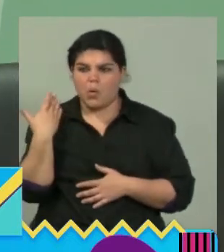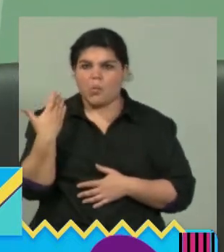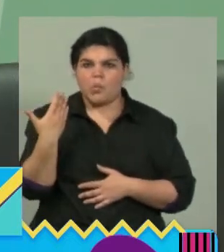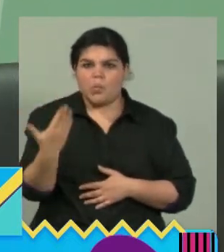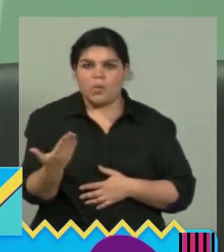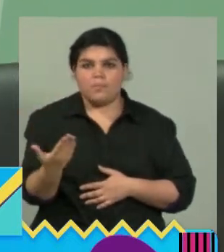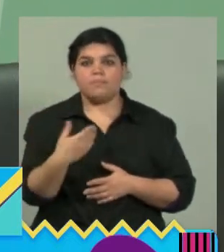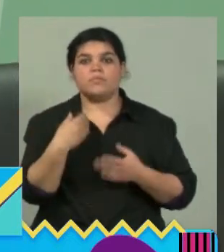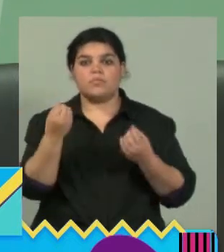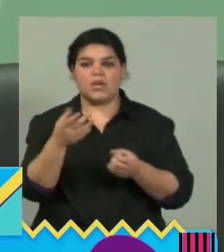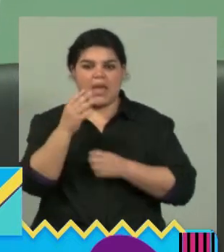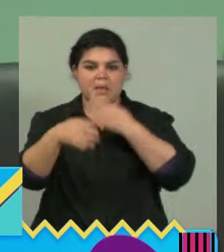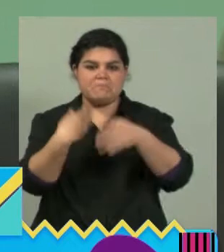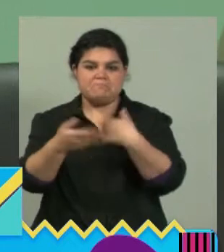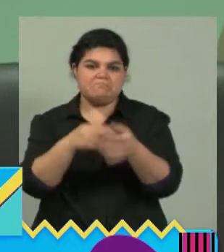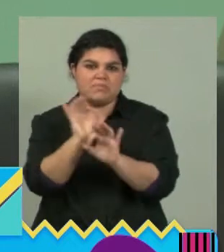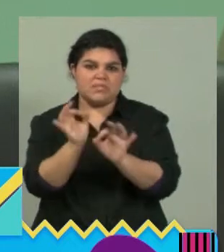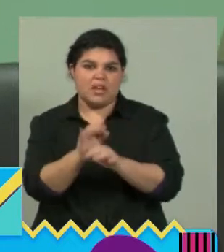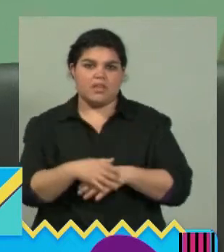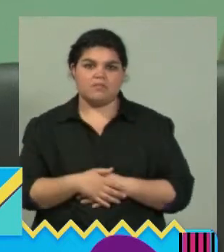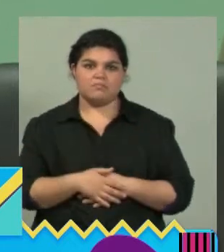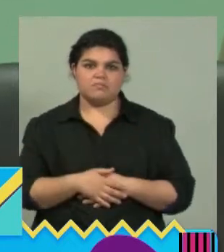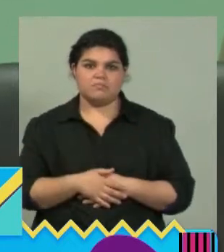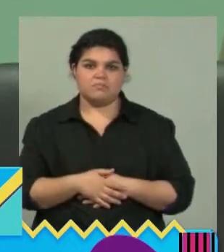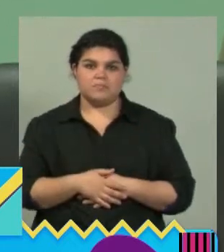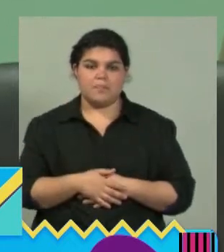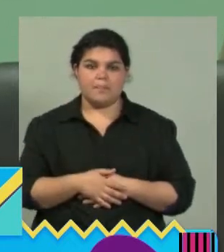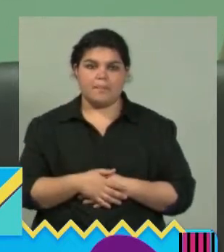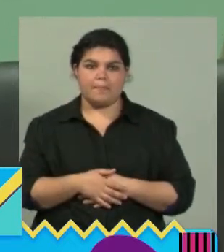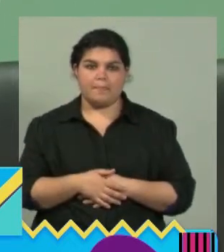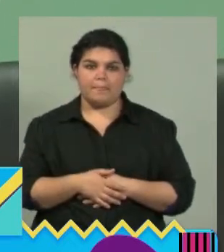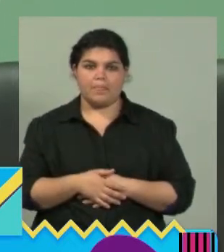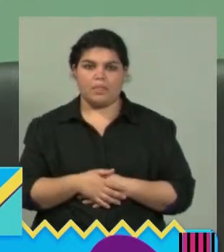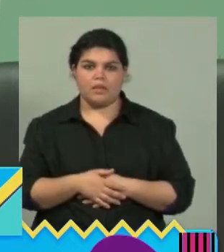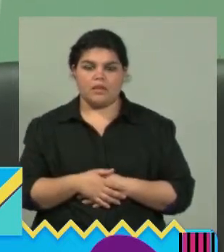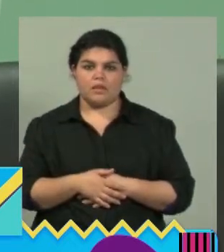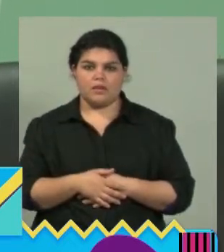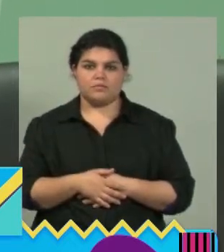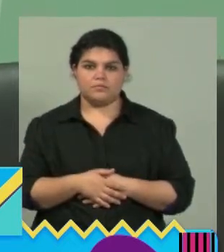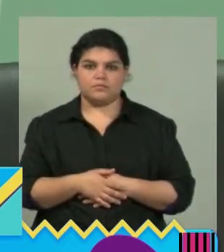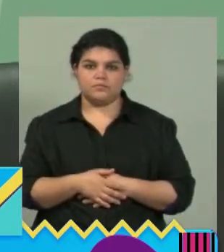mercado. Entonces lo acopia en una de las zonas más